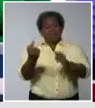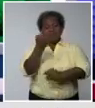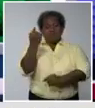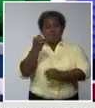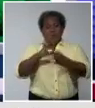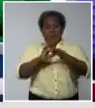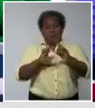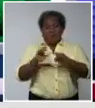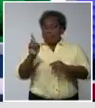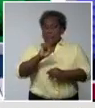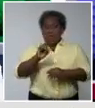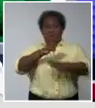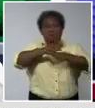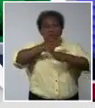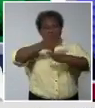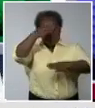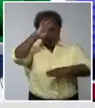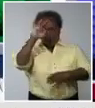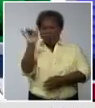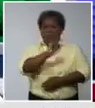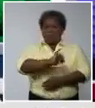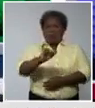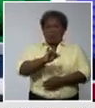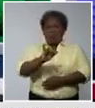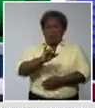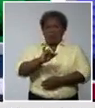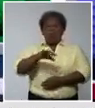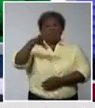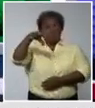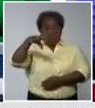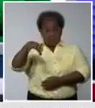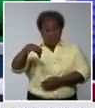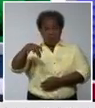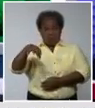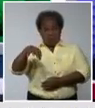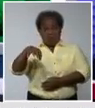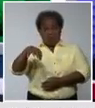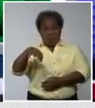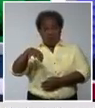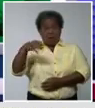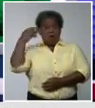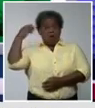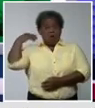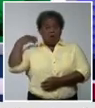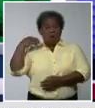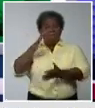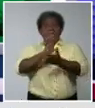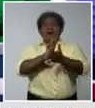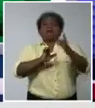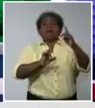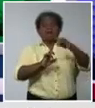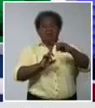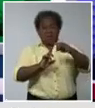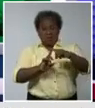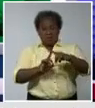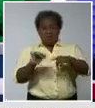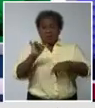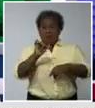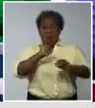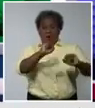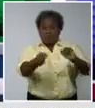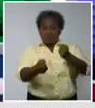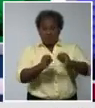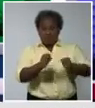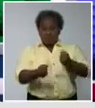Guantánamo, Santiago, también Pinal lo ha logrado en determinados momentos, Matanza ha mantenido bajo control,